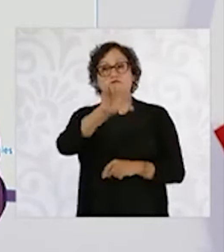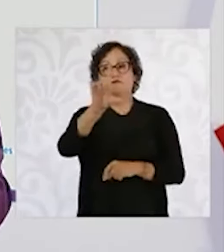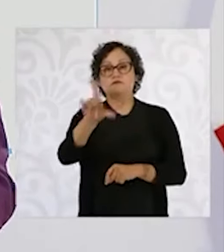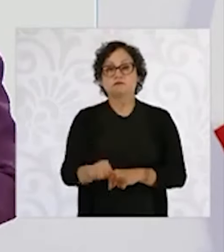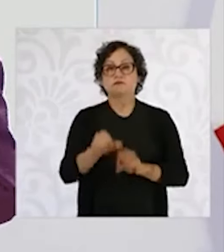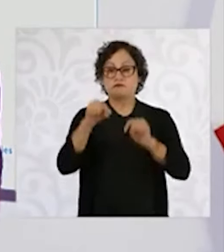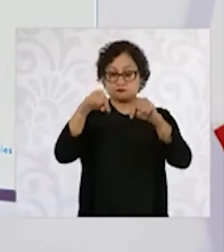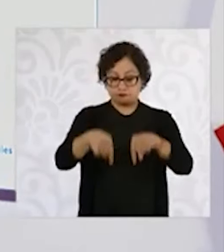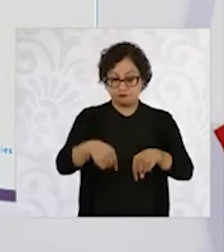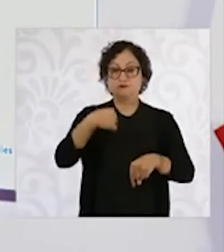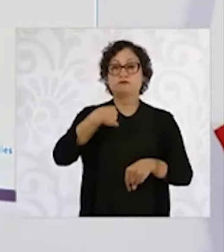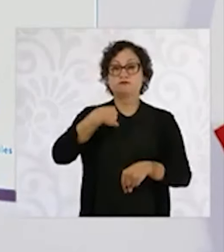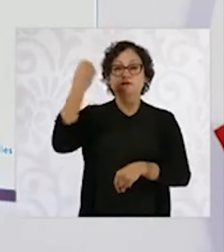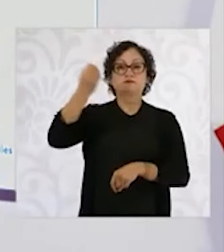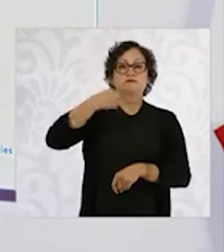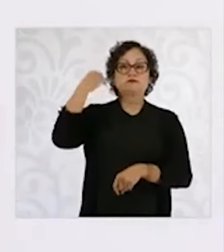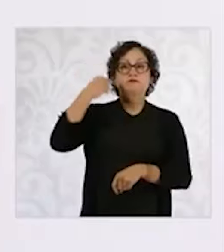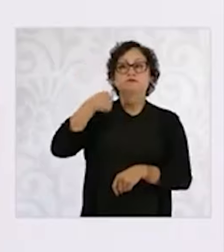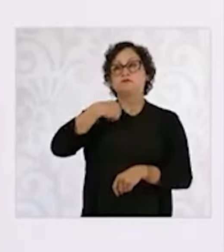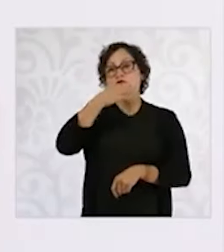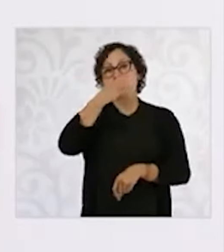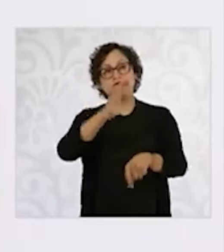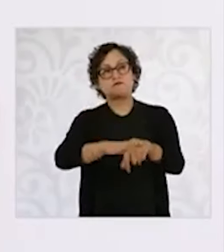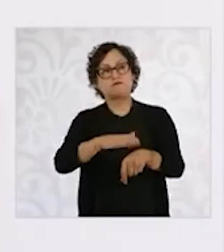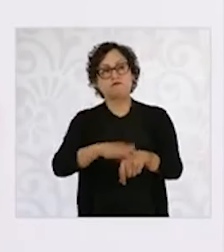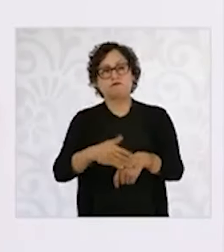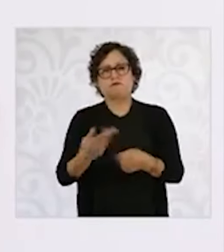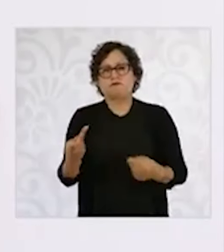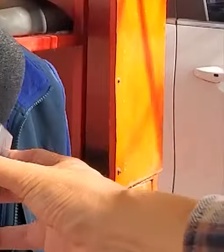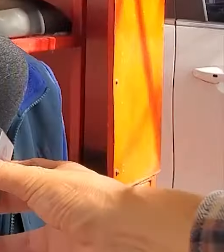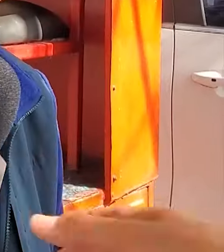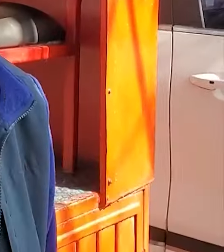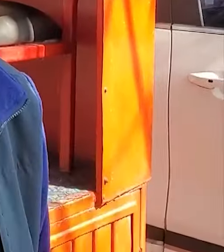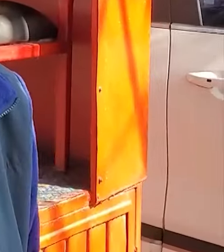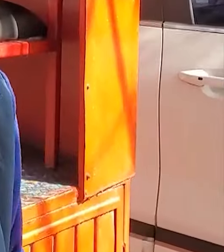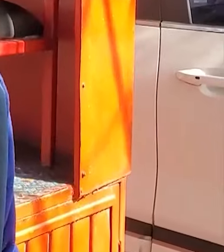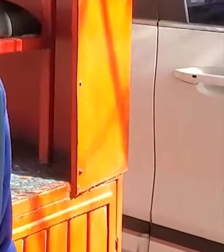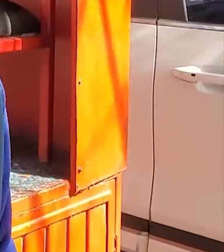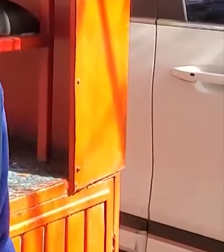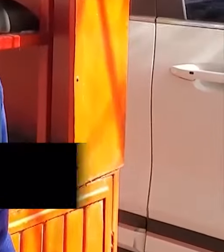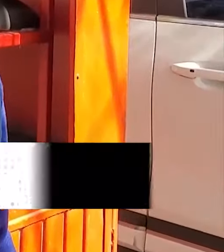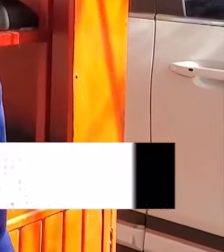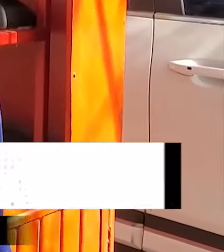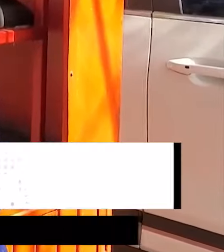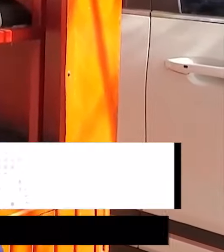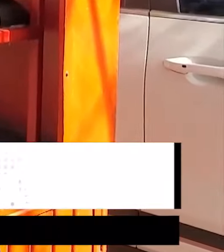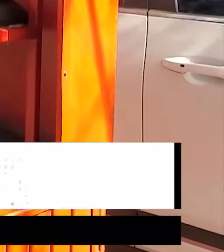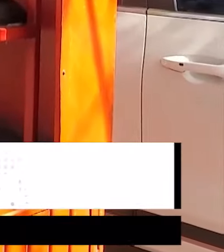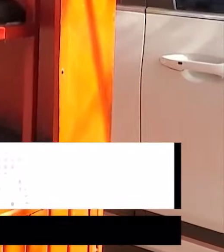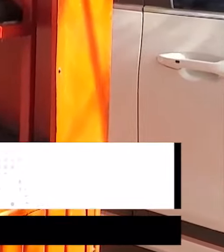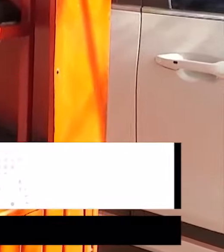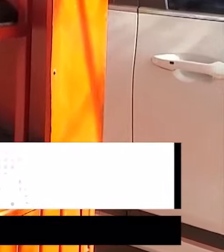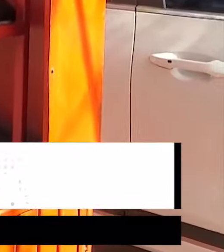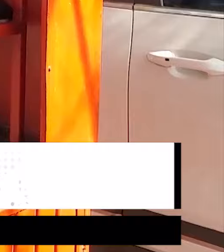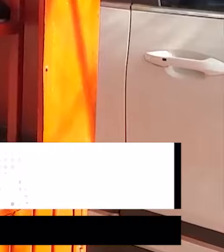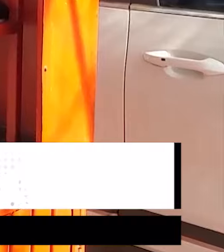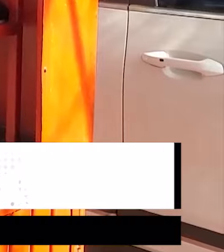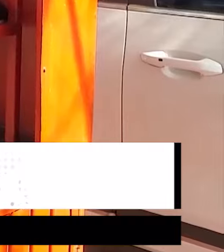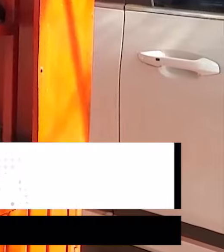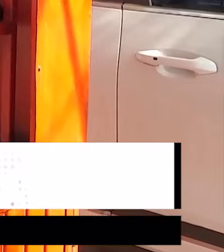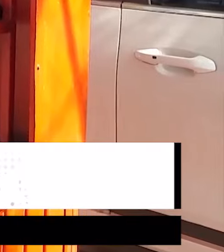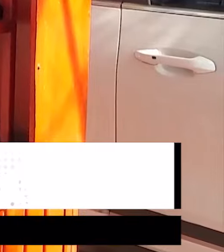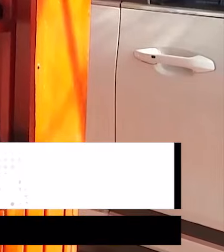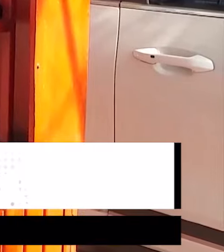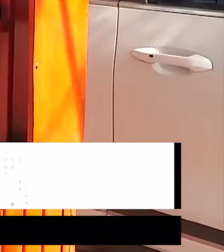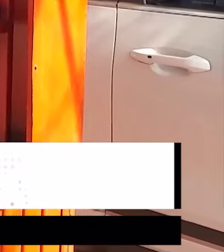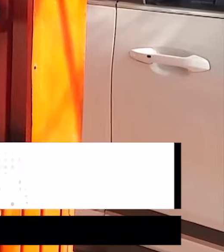de los encuestados por Enlace 13 mandaron mensajes de aliento a la presidenta. Solo que está haciendo las cosas perfectas,